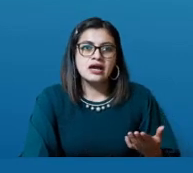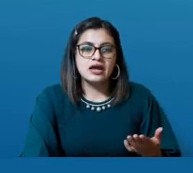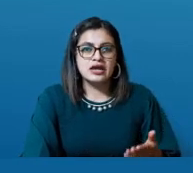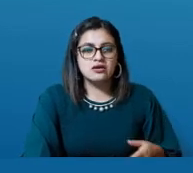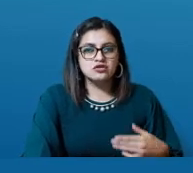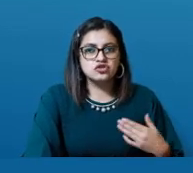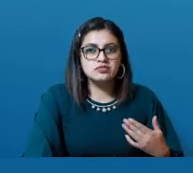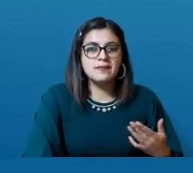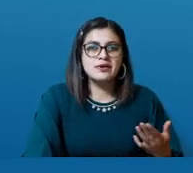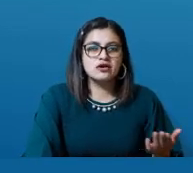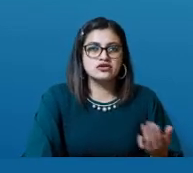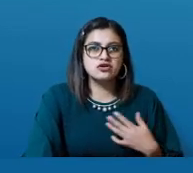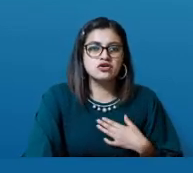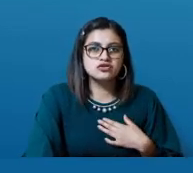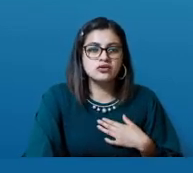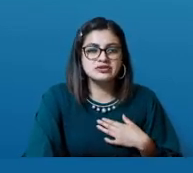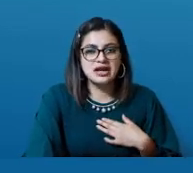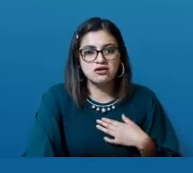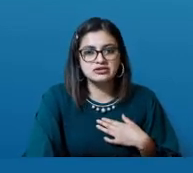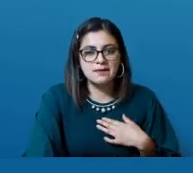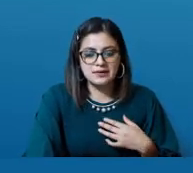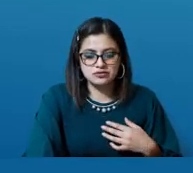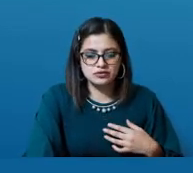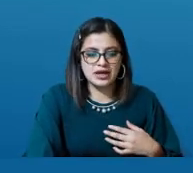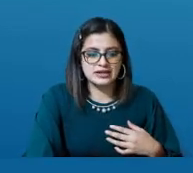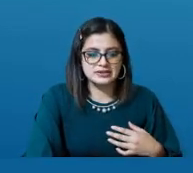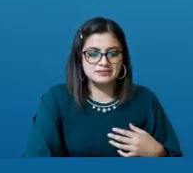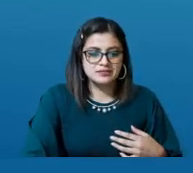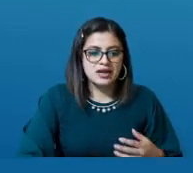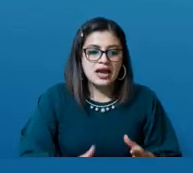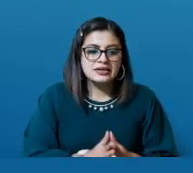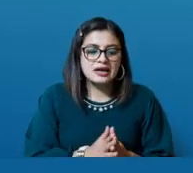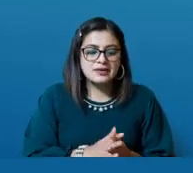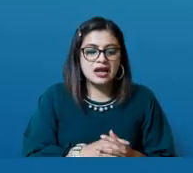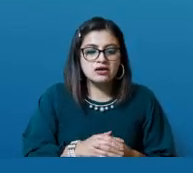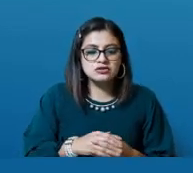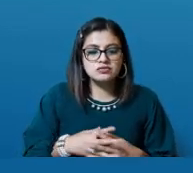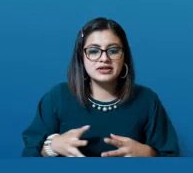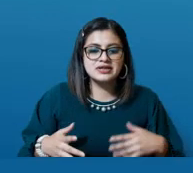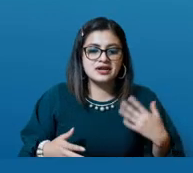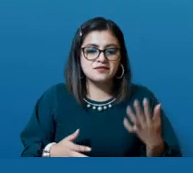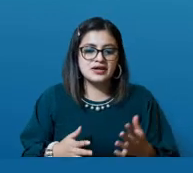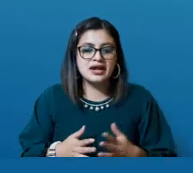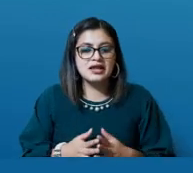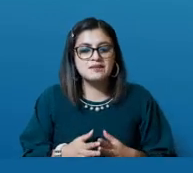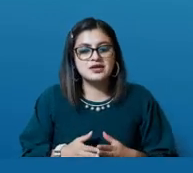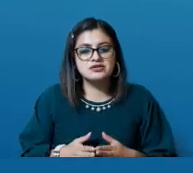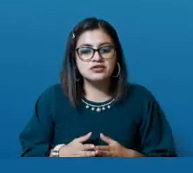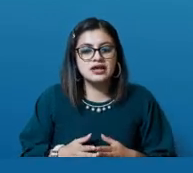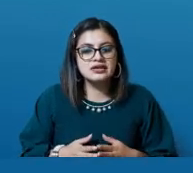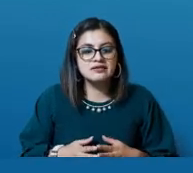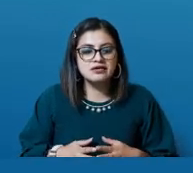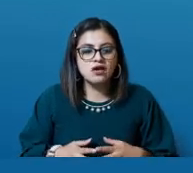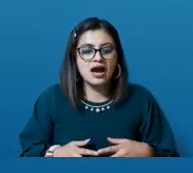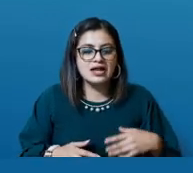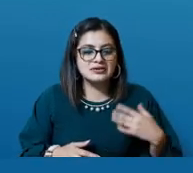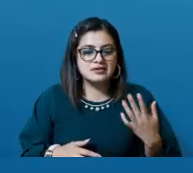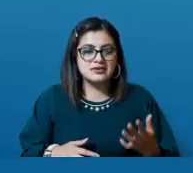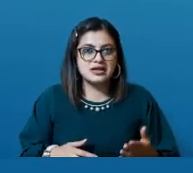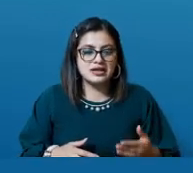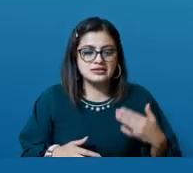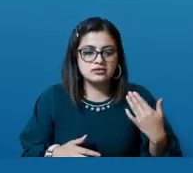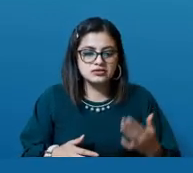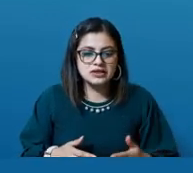ser costumbres, pero que solo son ya cosas personales. También la costumbre se refiere a la adaptación del individuo